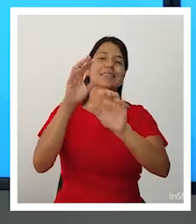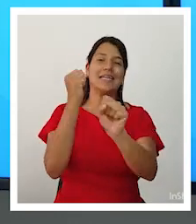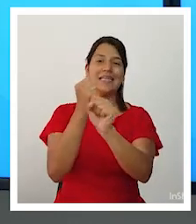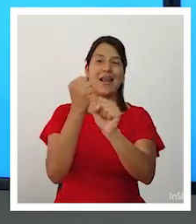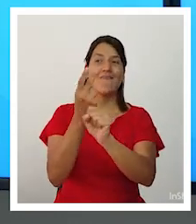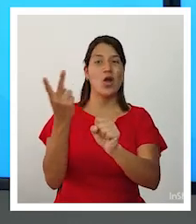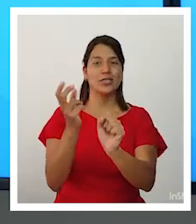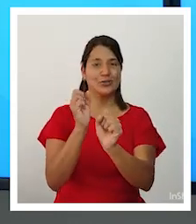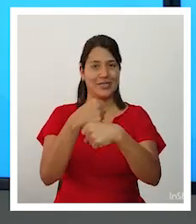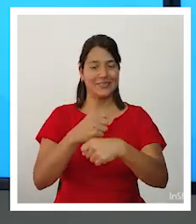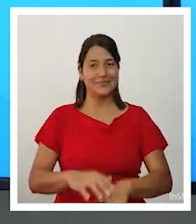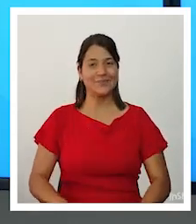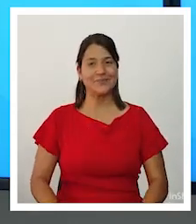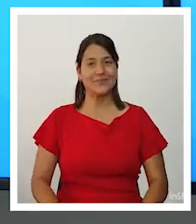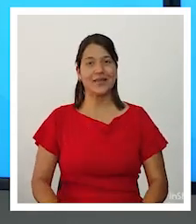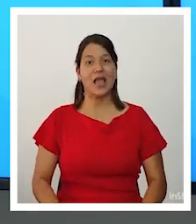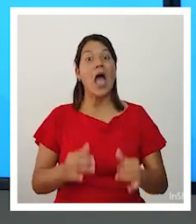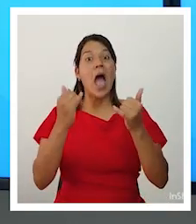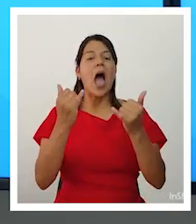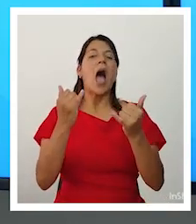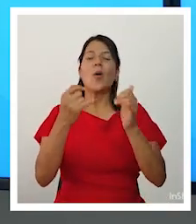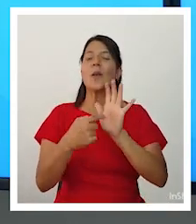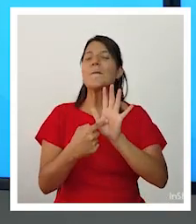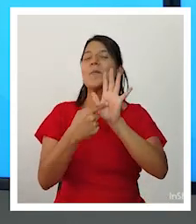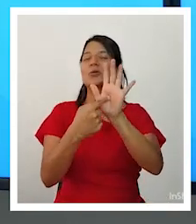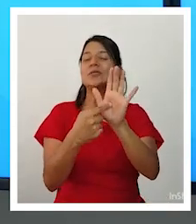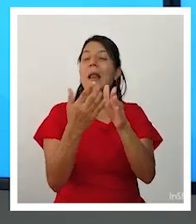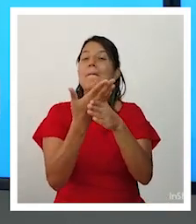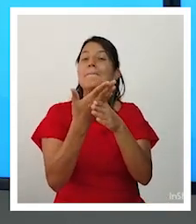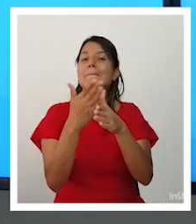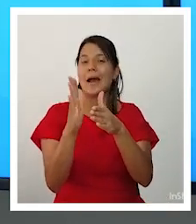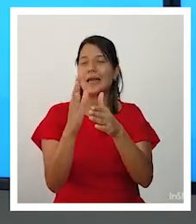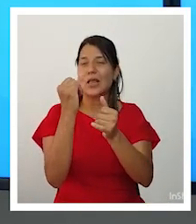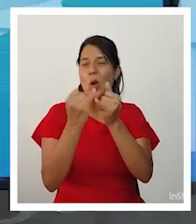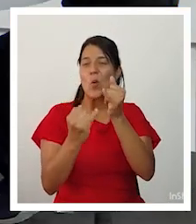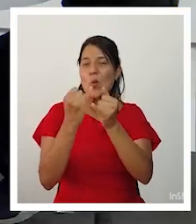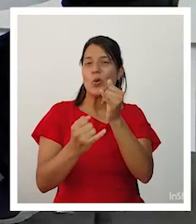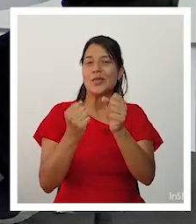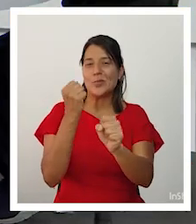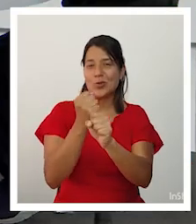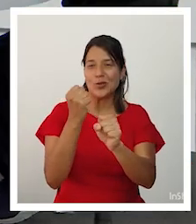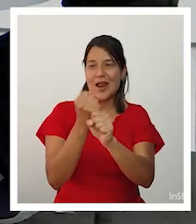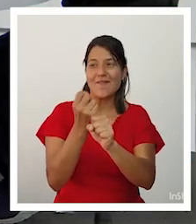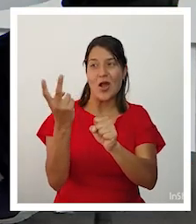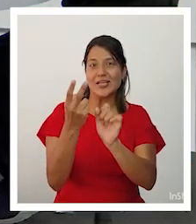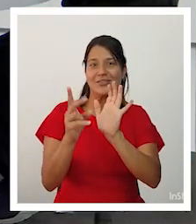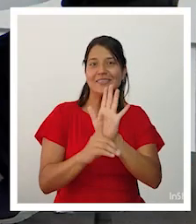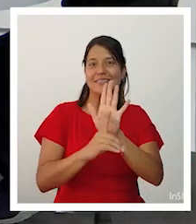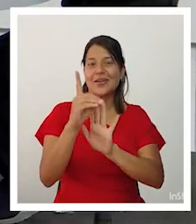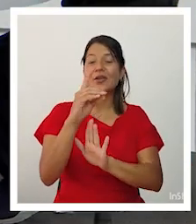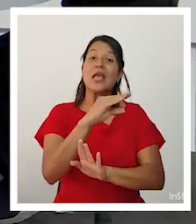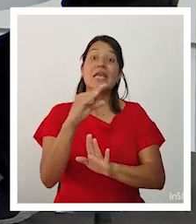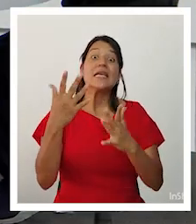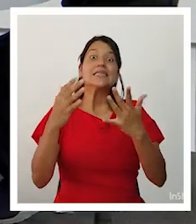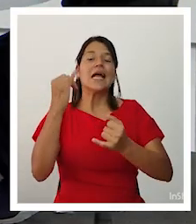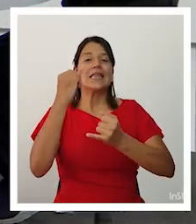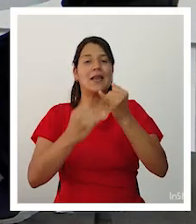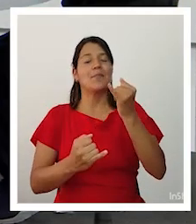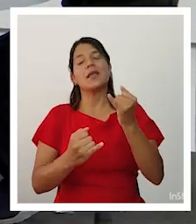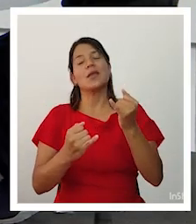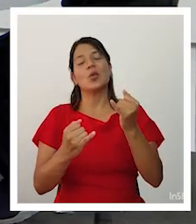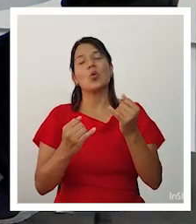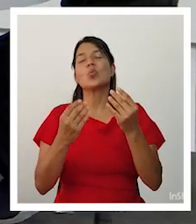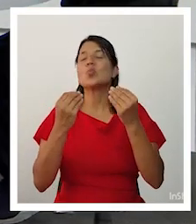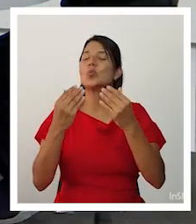están haciendo. Voy a dejarlos con una colita de los últimos trabajos que han desarrollado y me despido